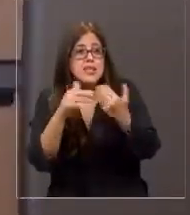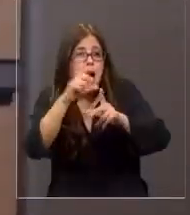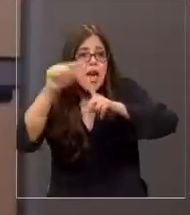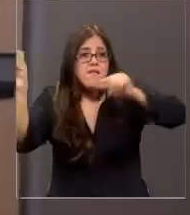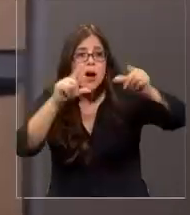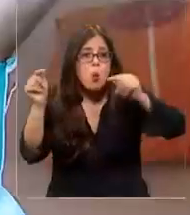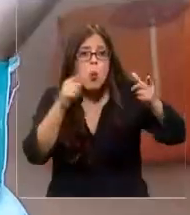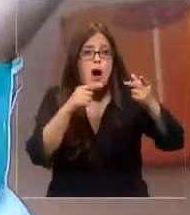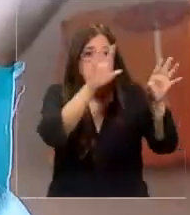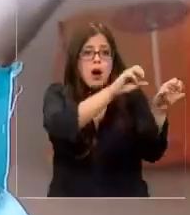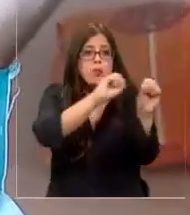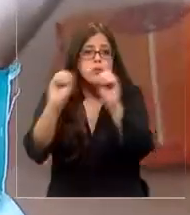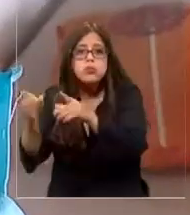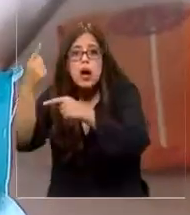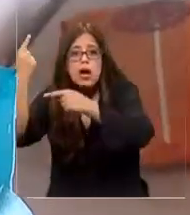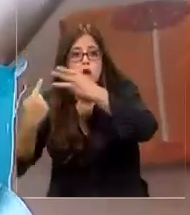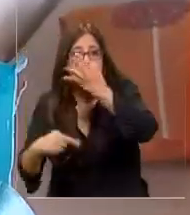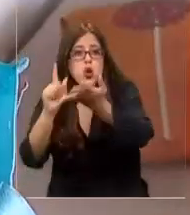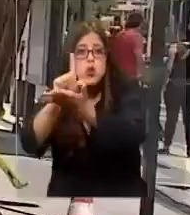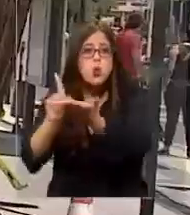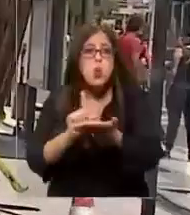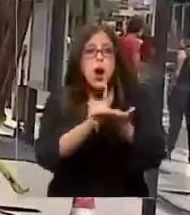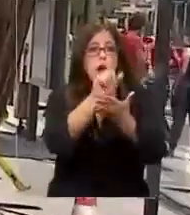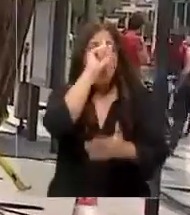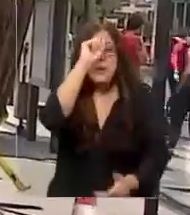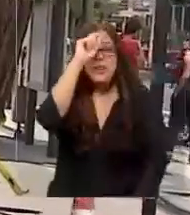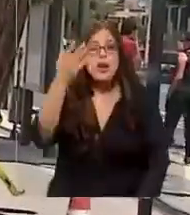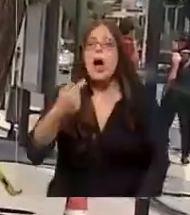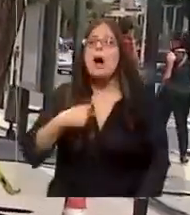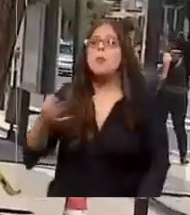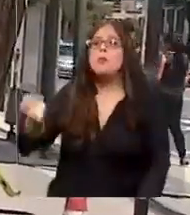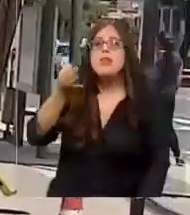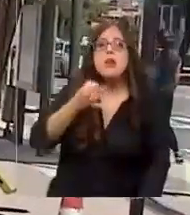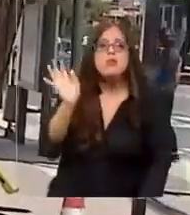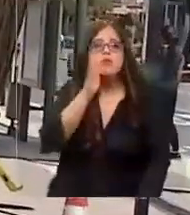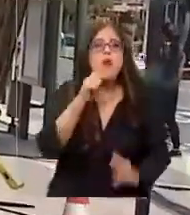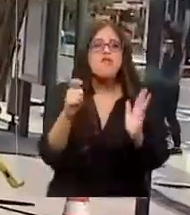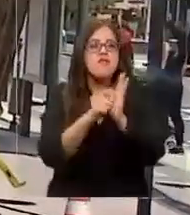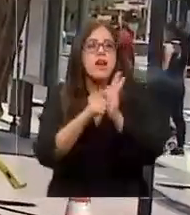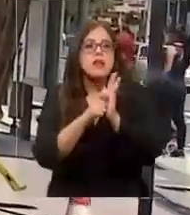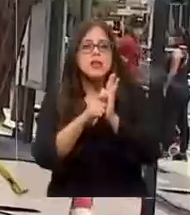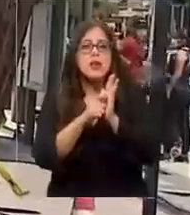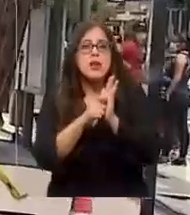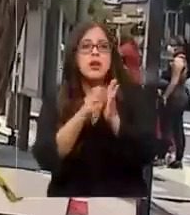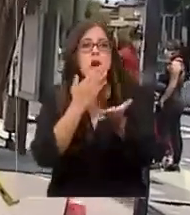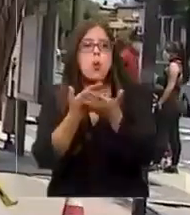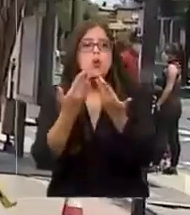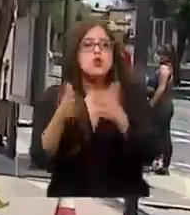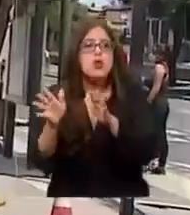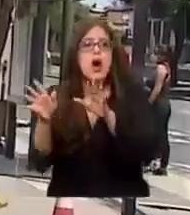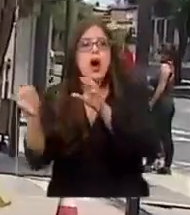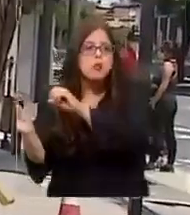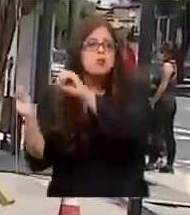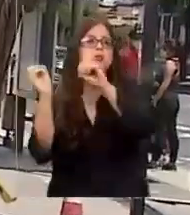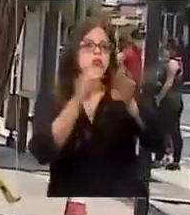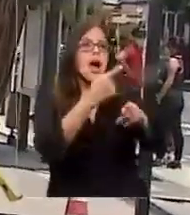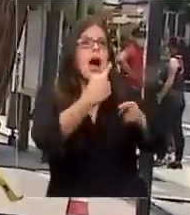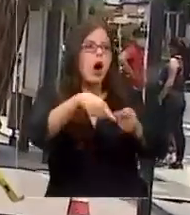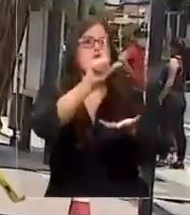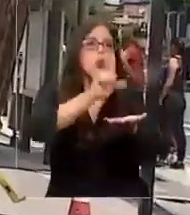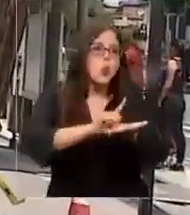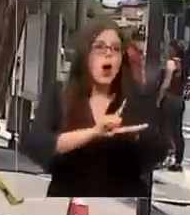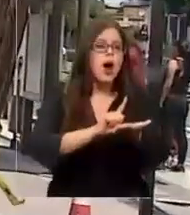y reubicados en otros recintos. Me dijo que no tienen fecha de cuándo lo van a volver a trasladar hacia otro centro asistencial,